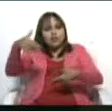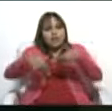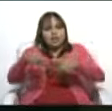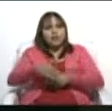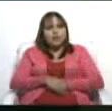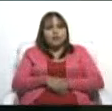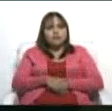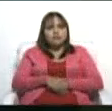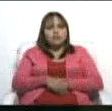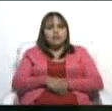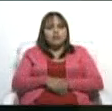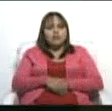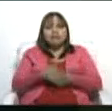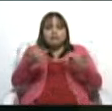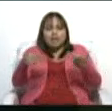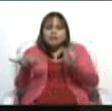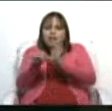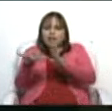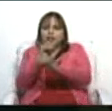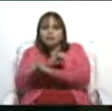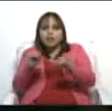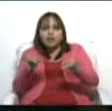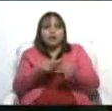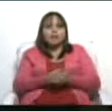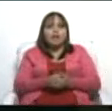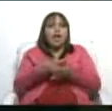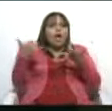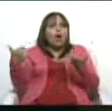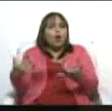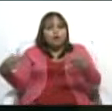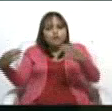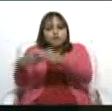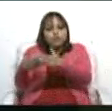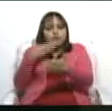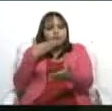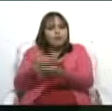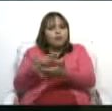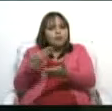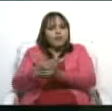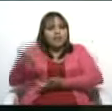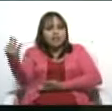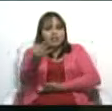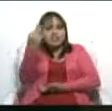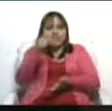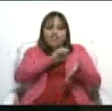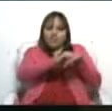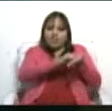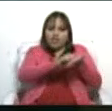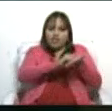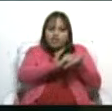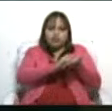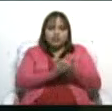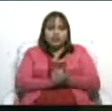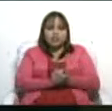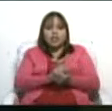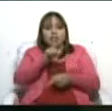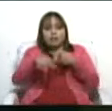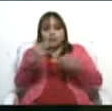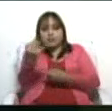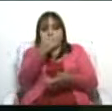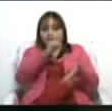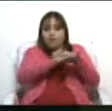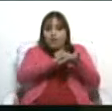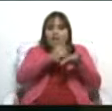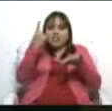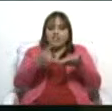bastante cerca. En este momento vamos a escuchar las propuestas del tercer borrador, y después de este tercer borrador debe salir un